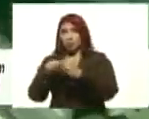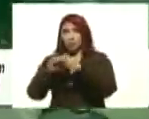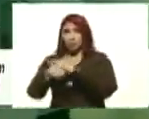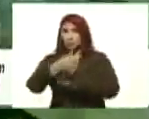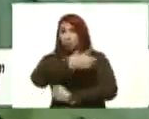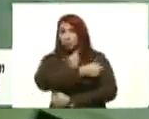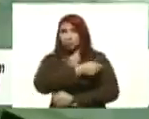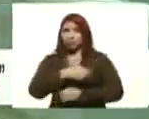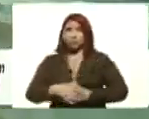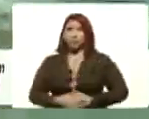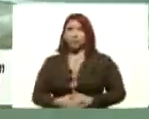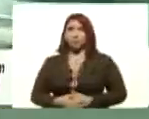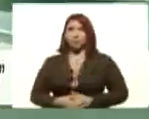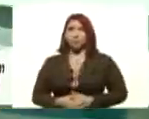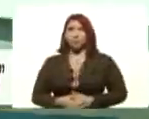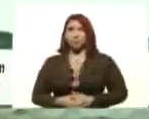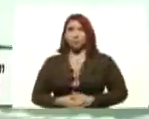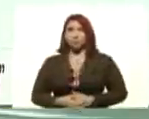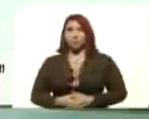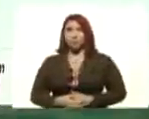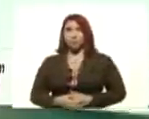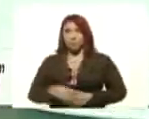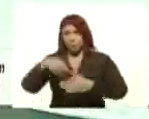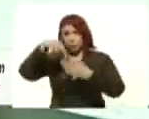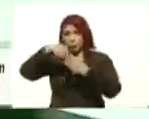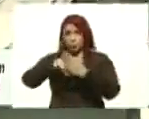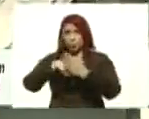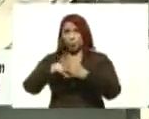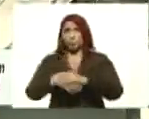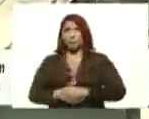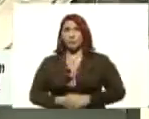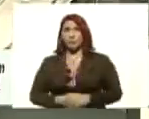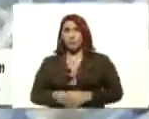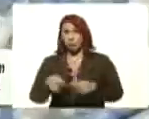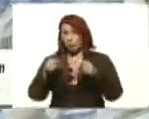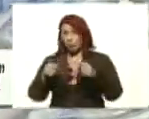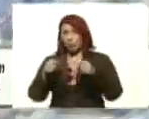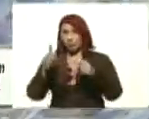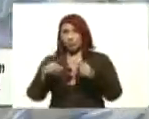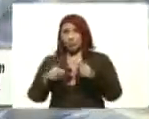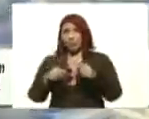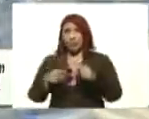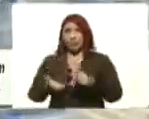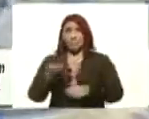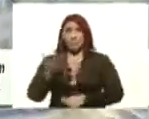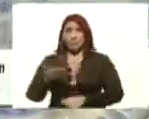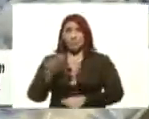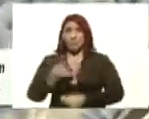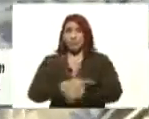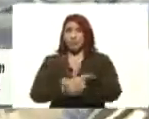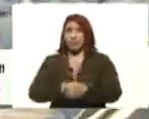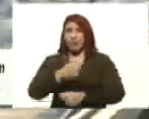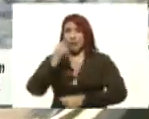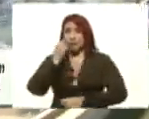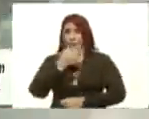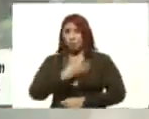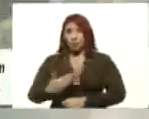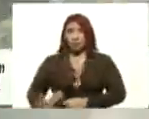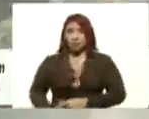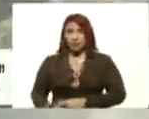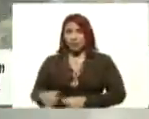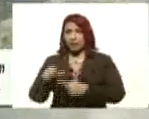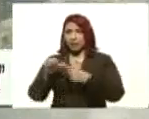se procede a empacar, o sea, el blister de la jeringa. Y hay una parte fundamental, hermano presidente, que es el área